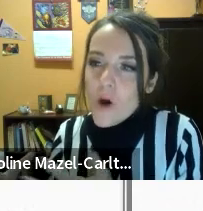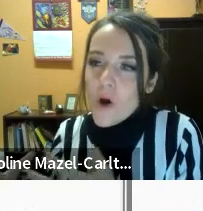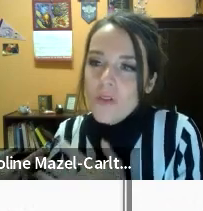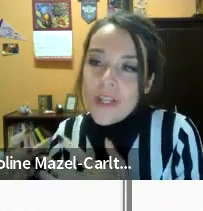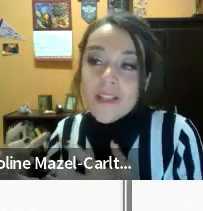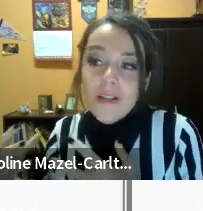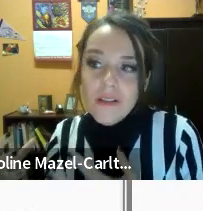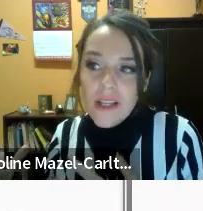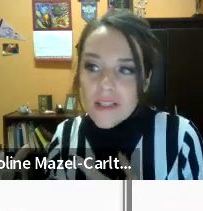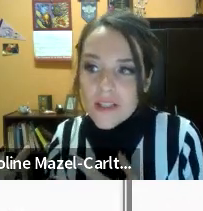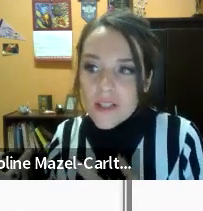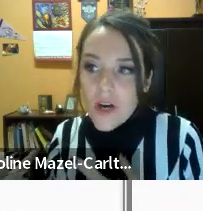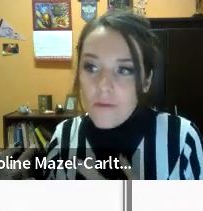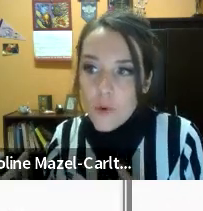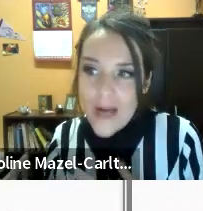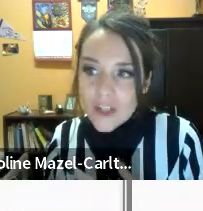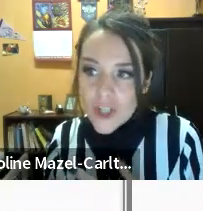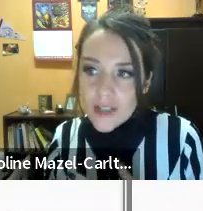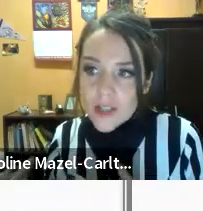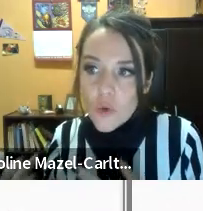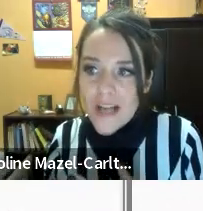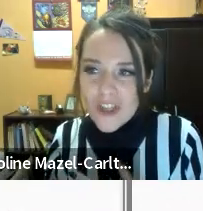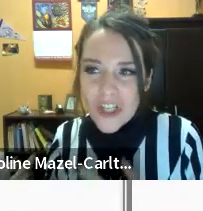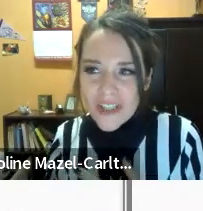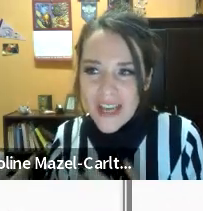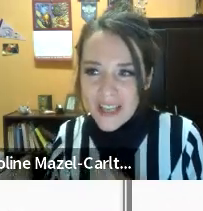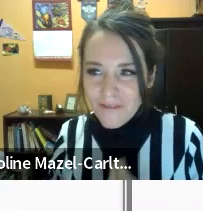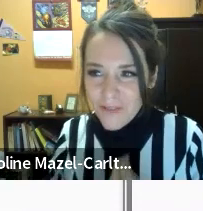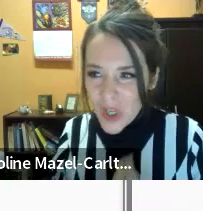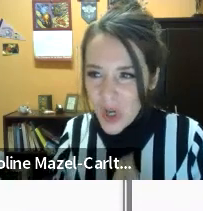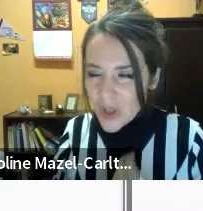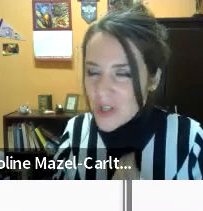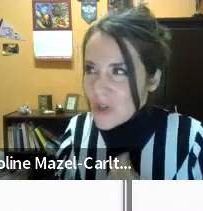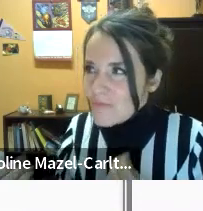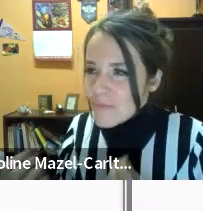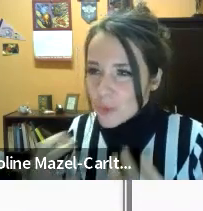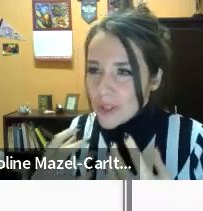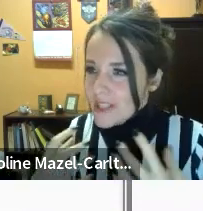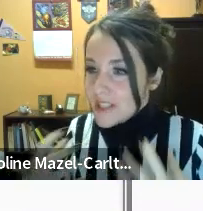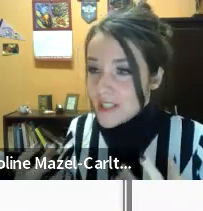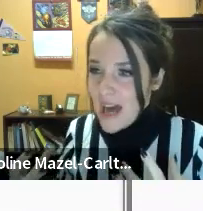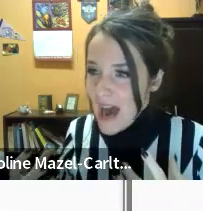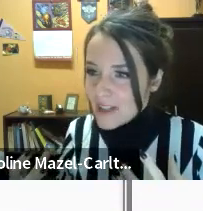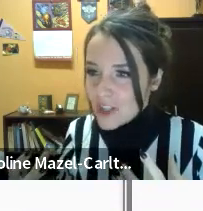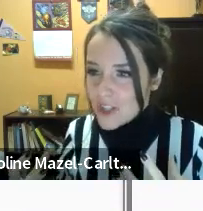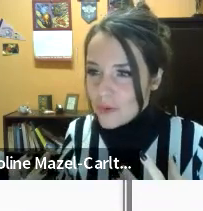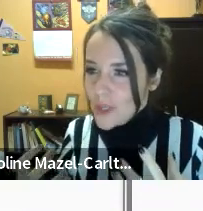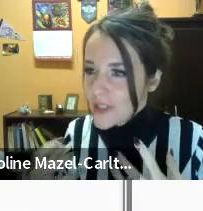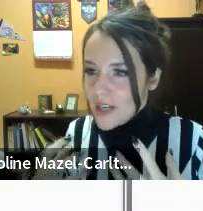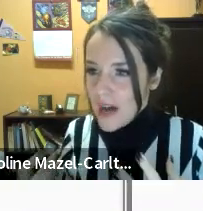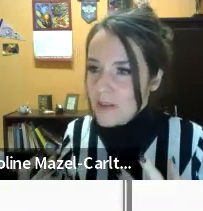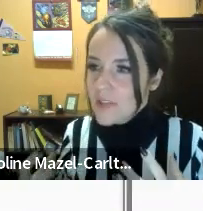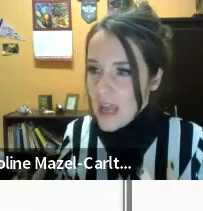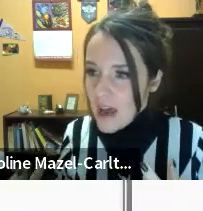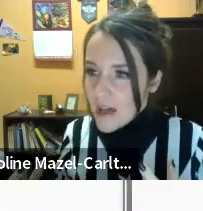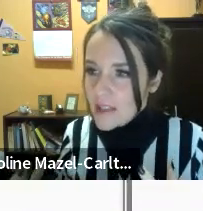complejo, ahora alguien te está preguntando una lista de preguntas que se sienten esas preguntas